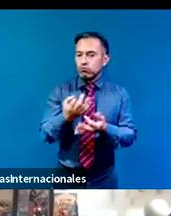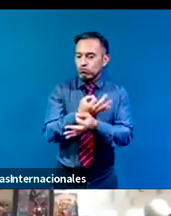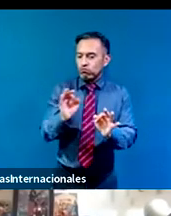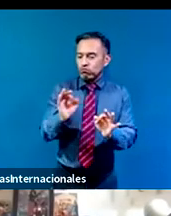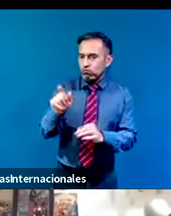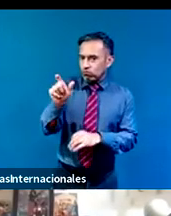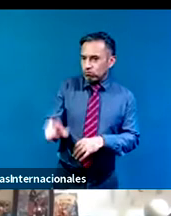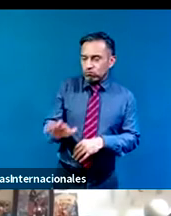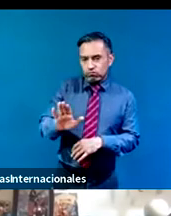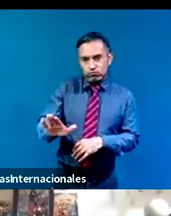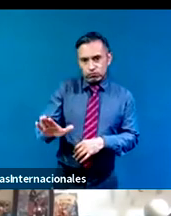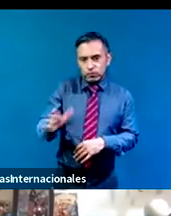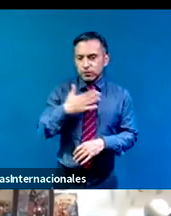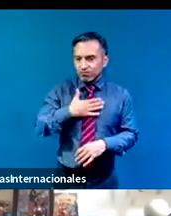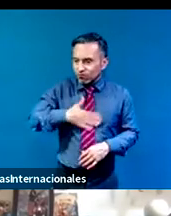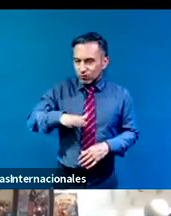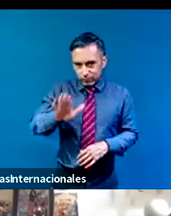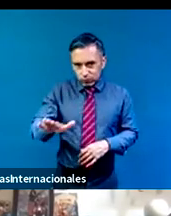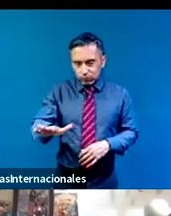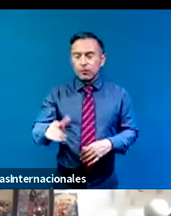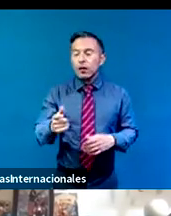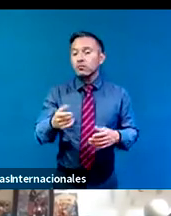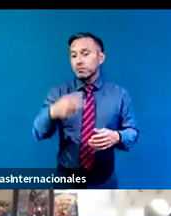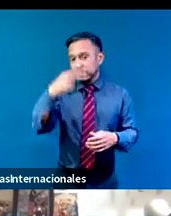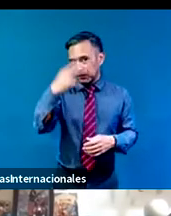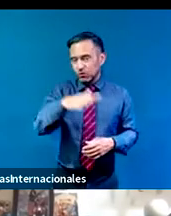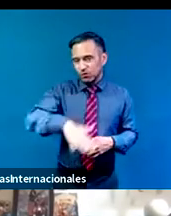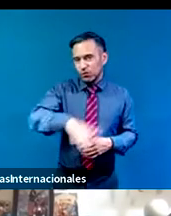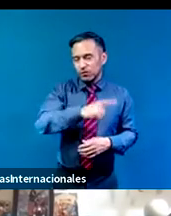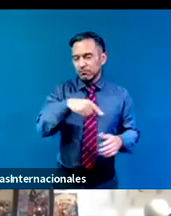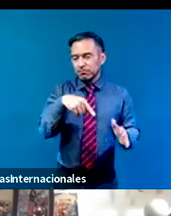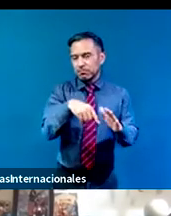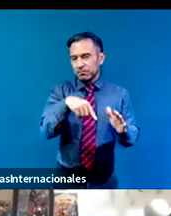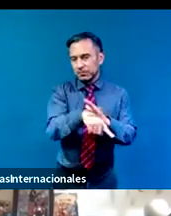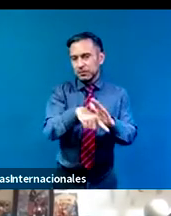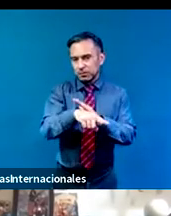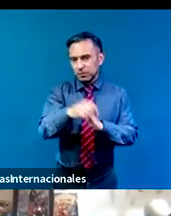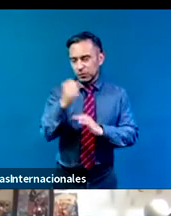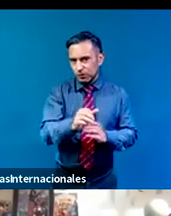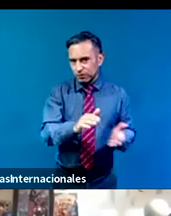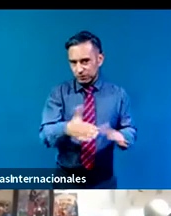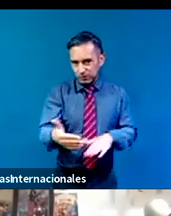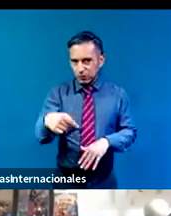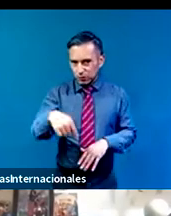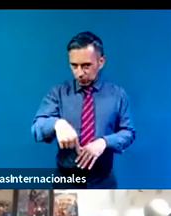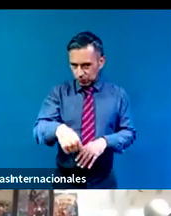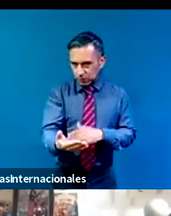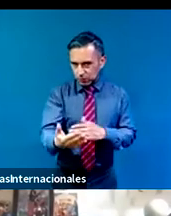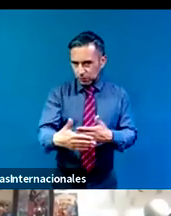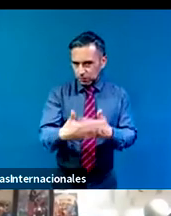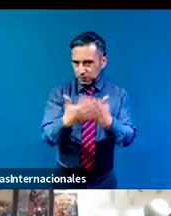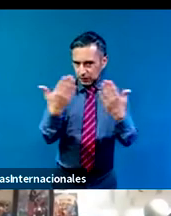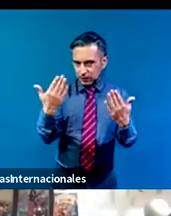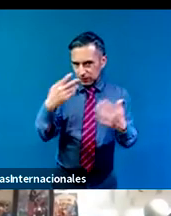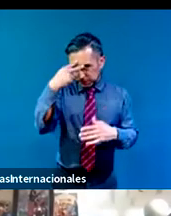de feminicidios que vivimos en México, como bien lo mencionó esta mañana el presidente de México.